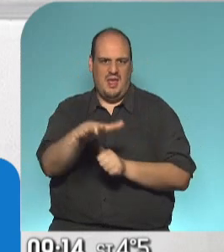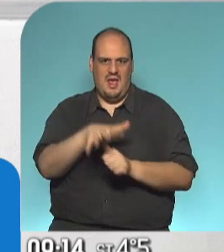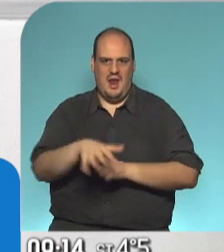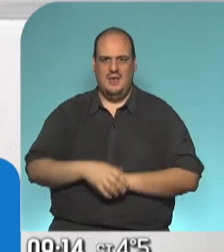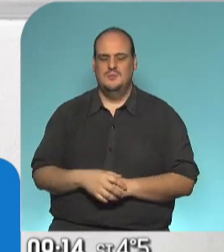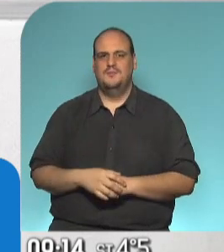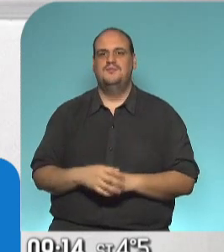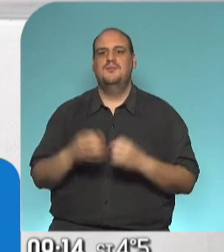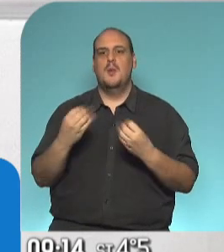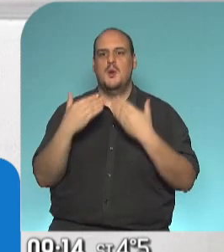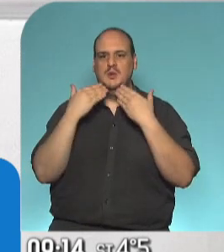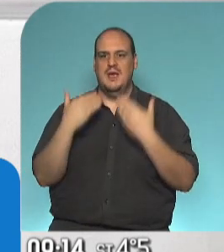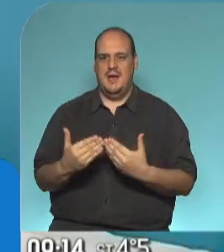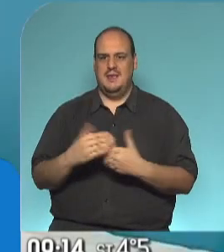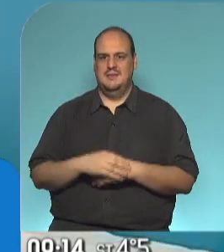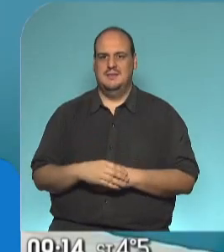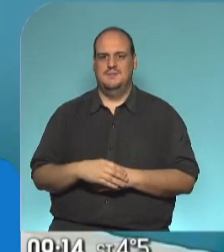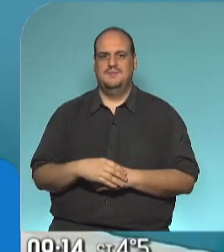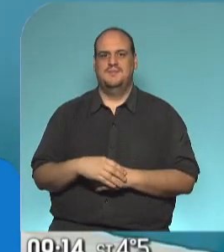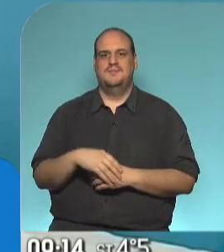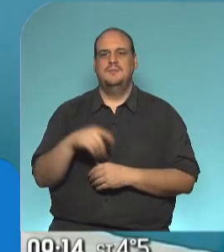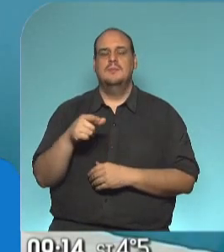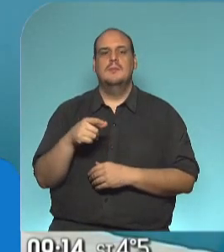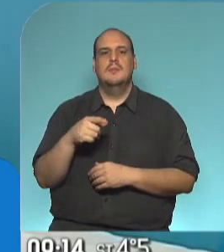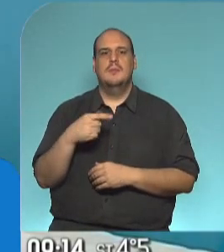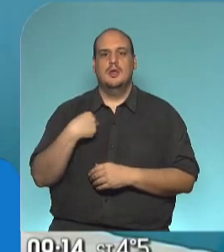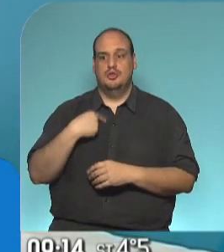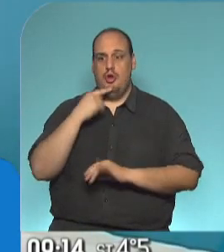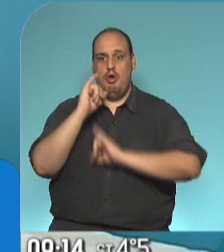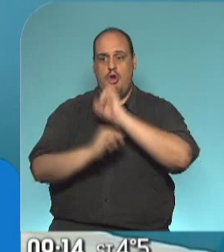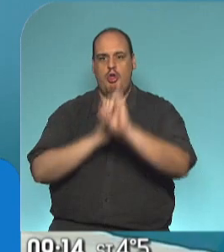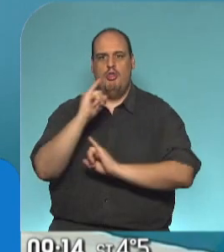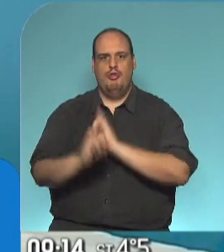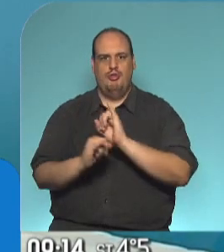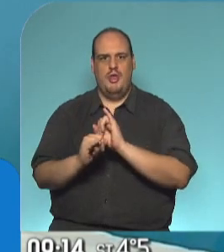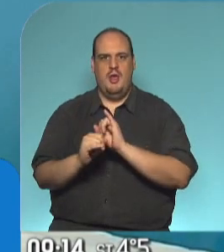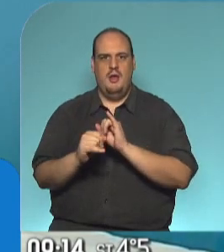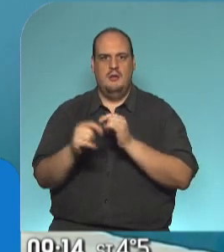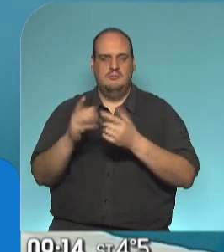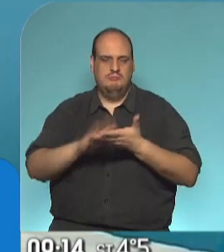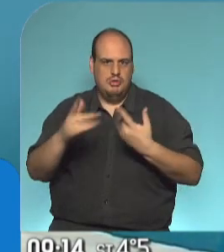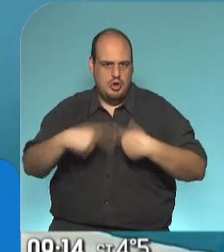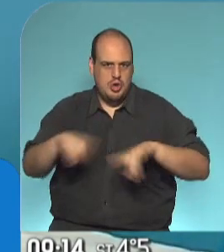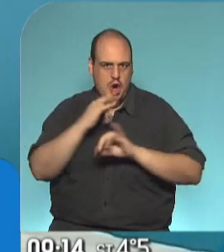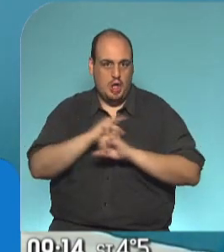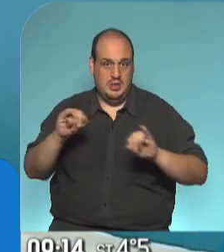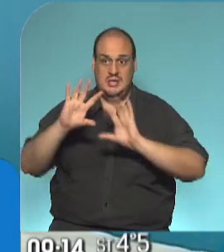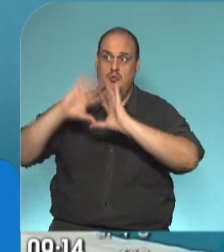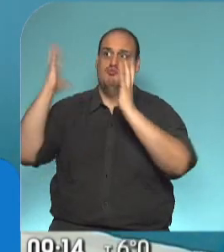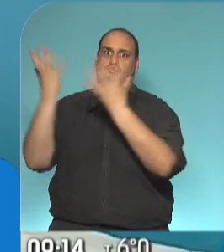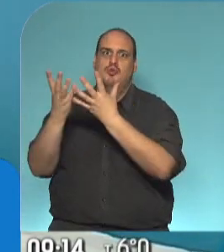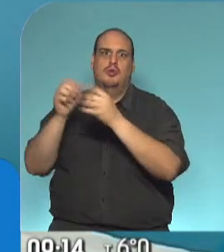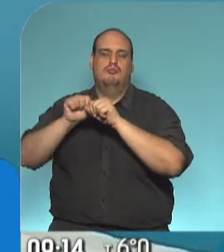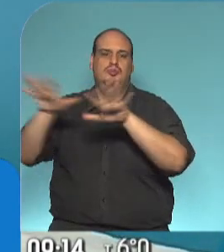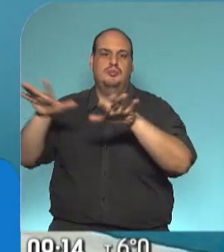Bueno, muchísimas gracias, Carla. Bueno, les quiero contar una noticia que tiene resonancia mundial y es que la Argentina